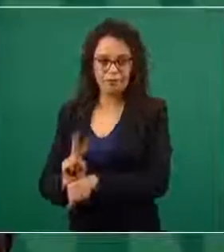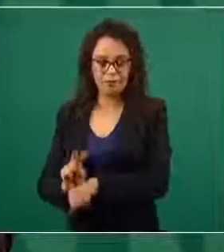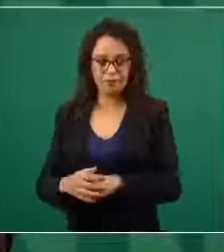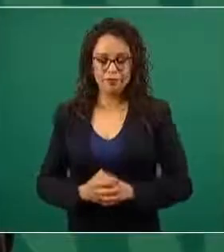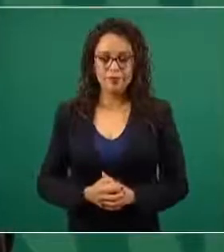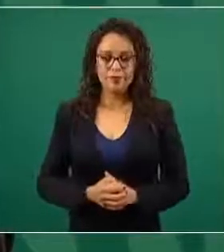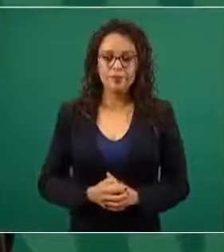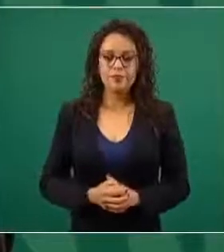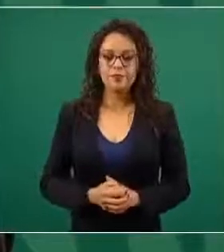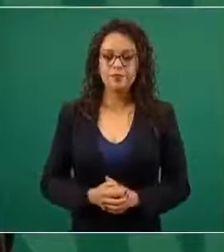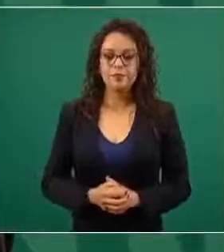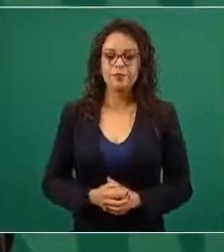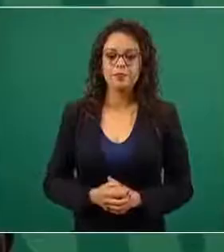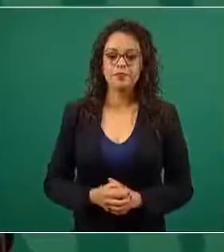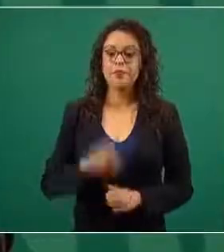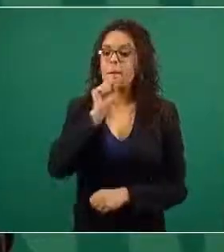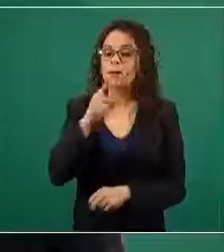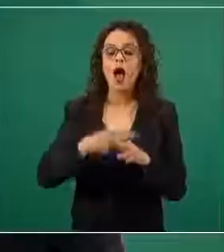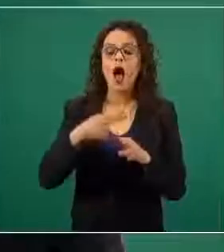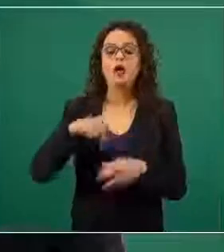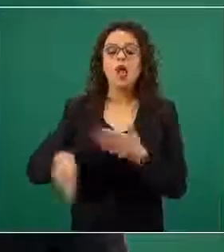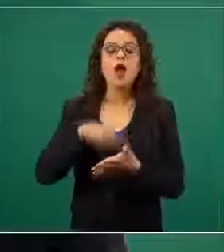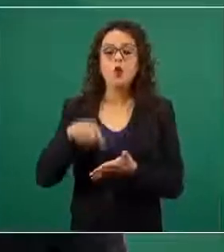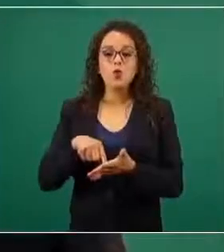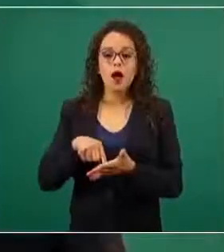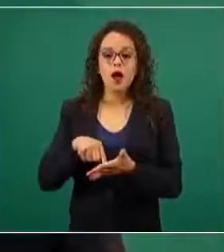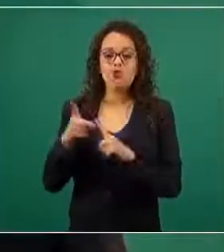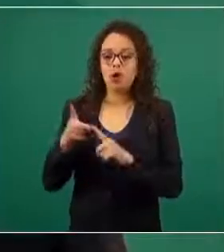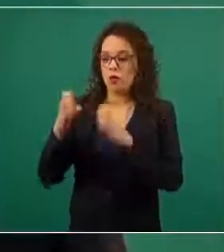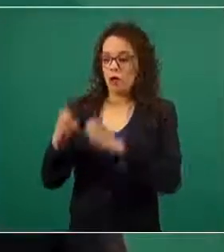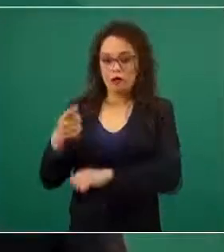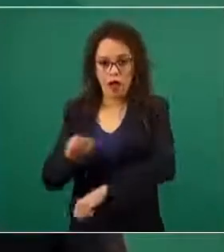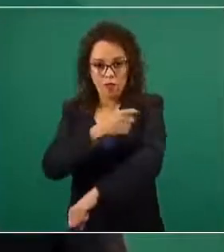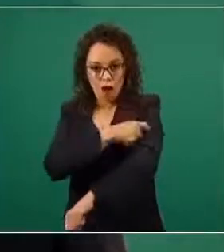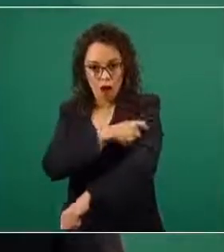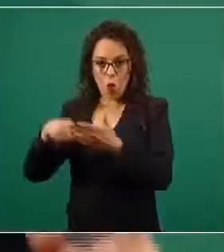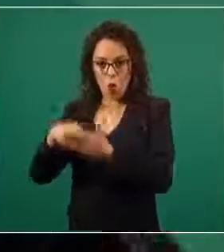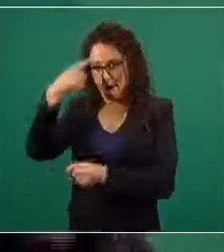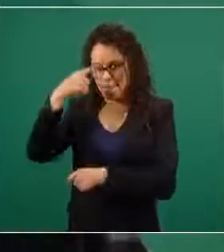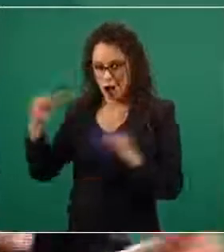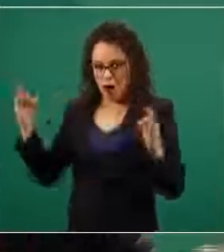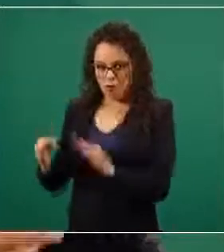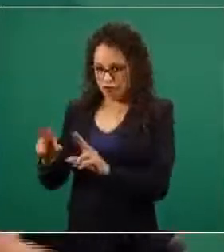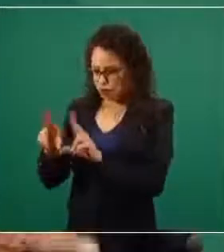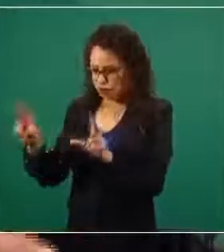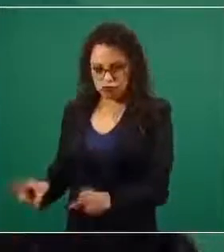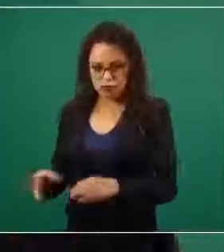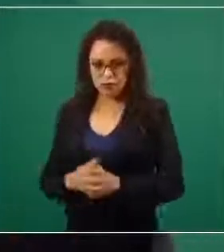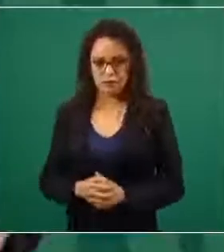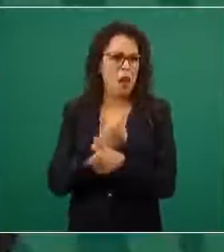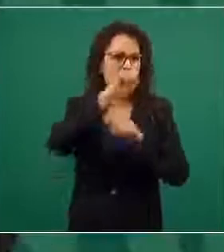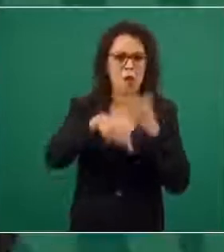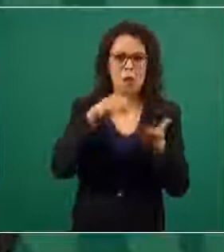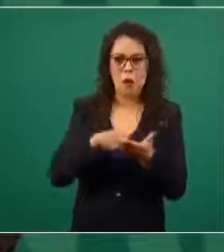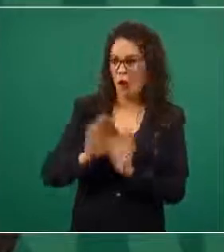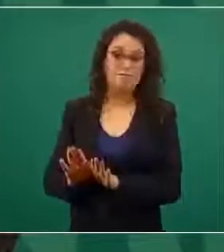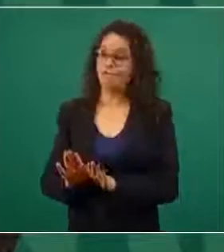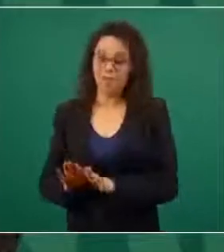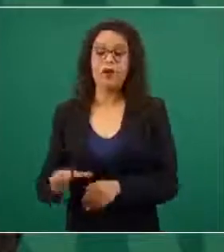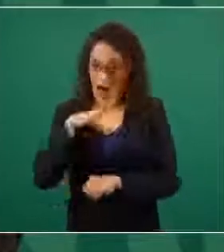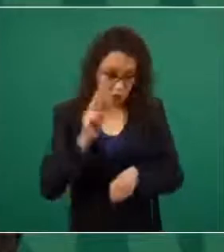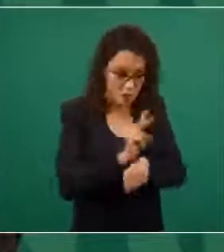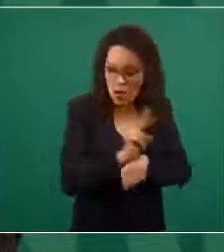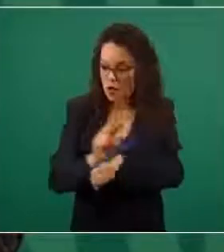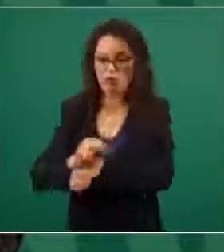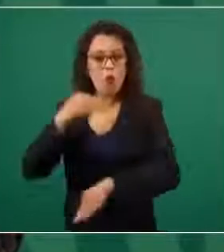Incluso los lugares en donde va a permanecer la vacuna, los centros de refrigeración, no es de que se va a dejar en cualquier parte. No, va a haber vigilancia en